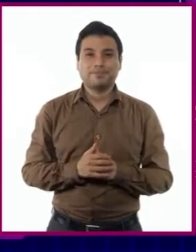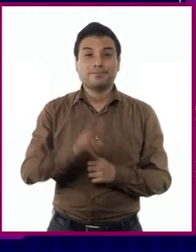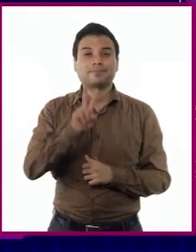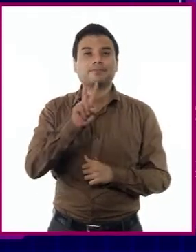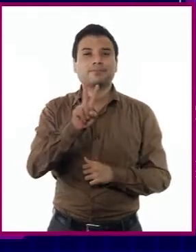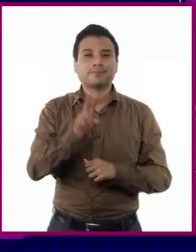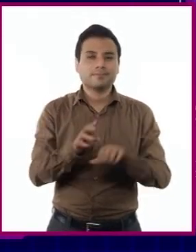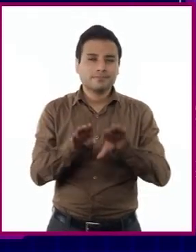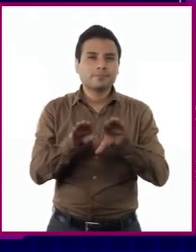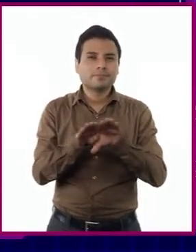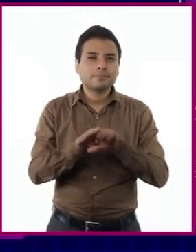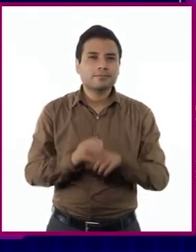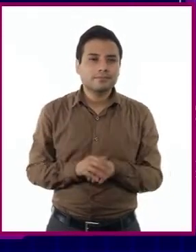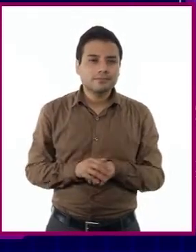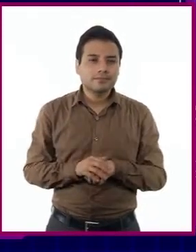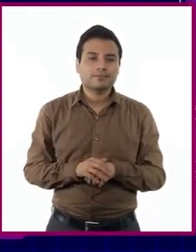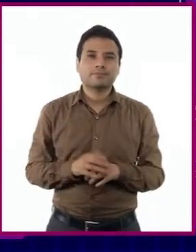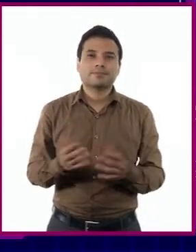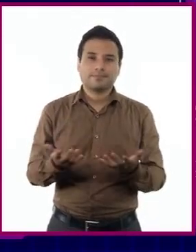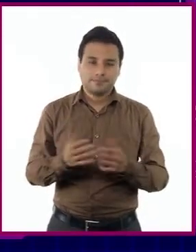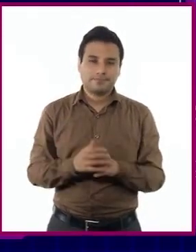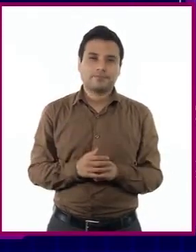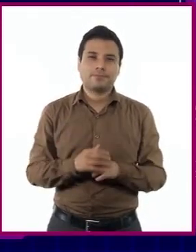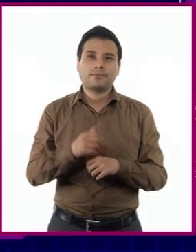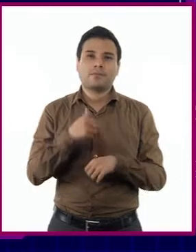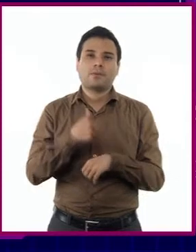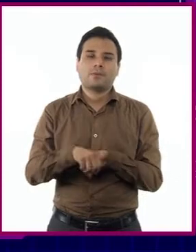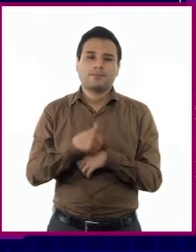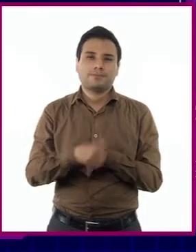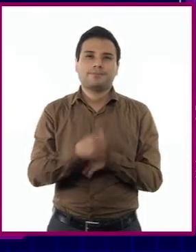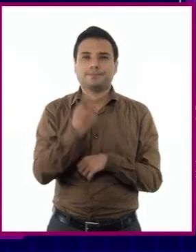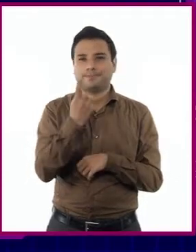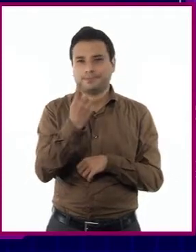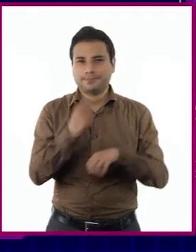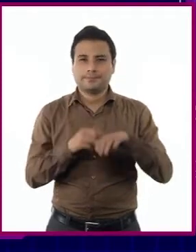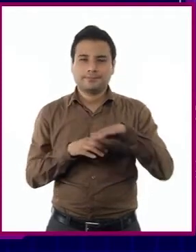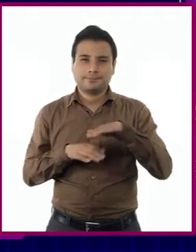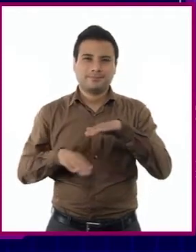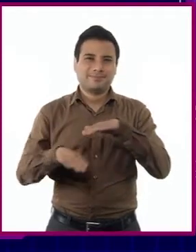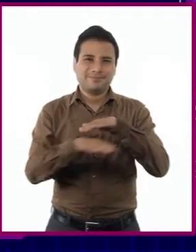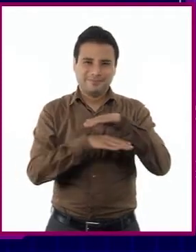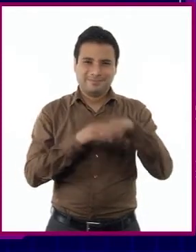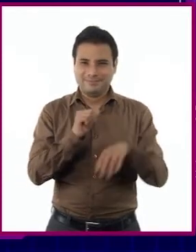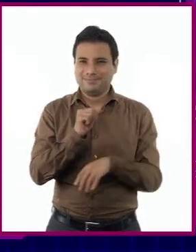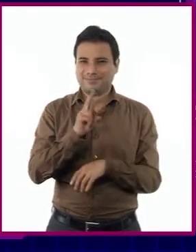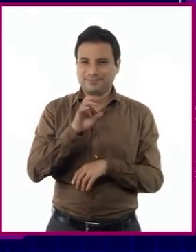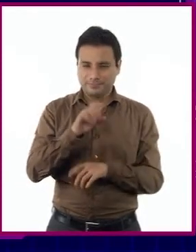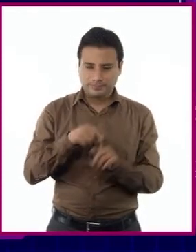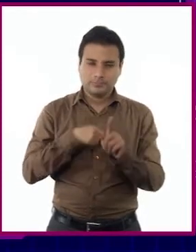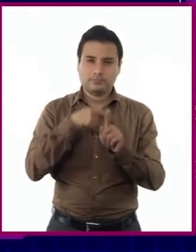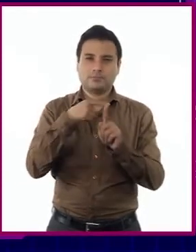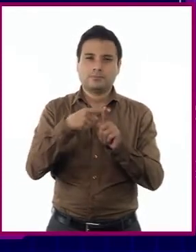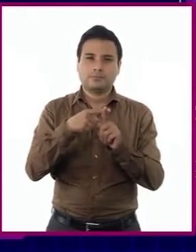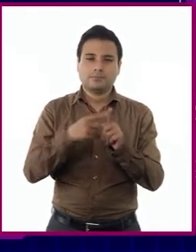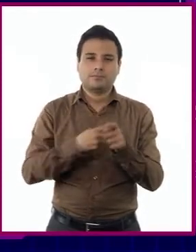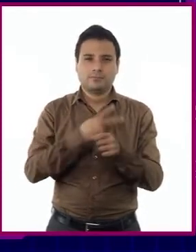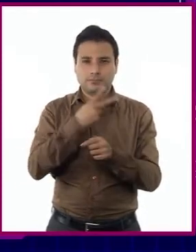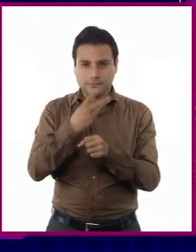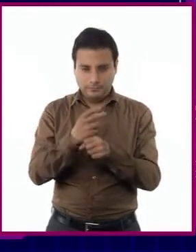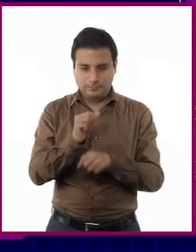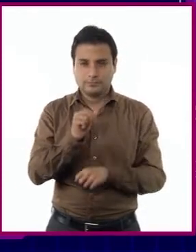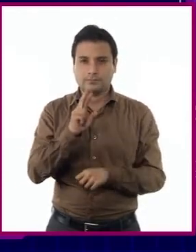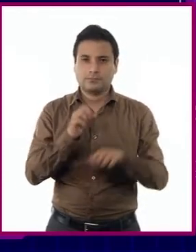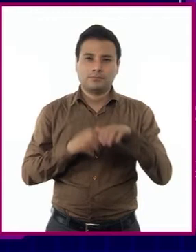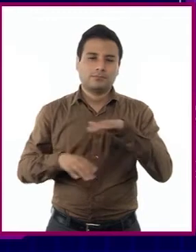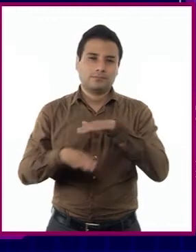número uno más el área de la base del prisma triangular número dos más que